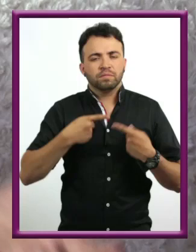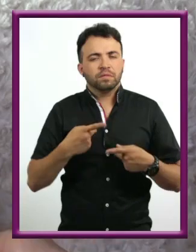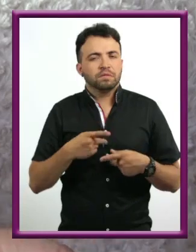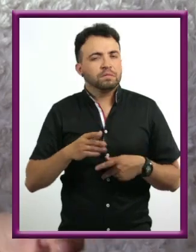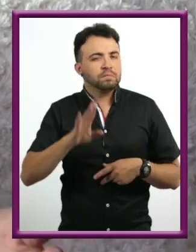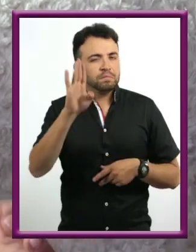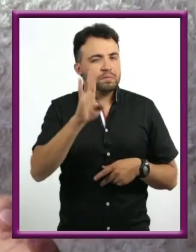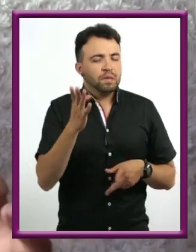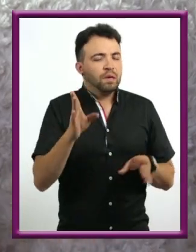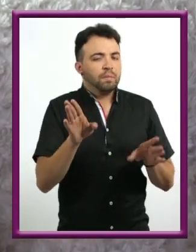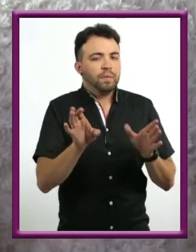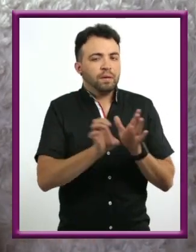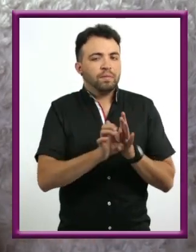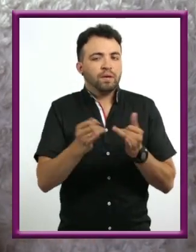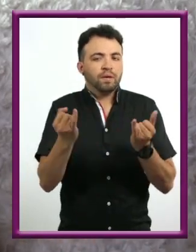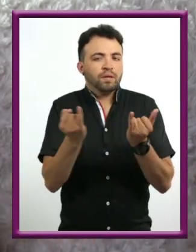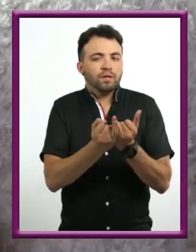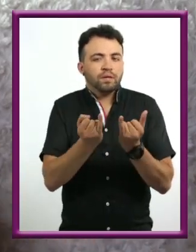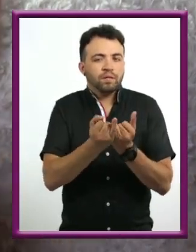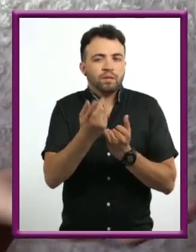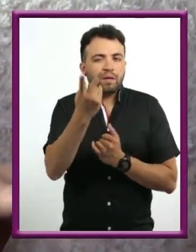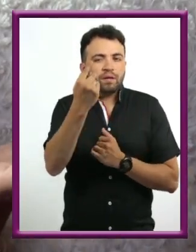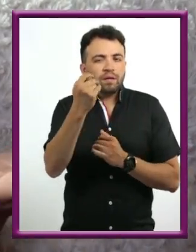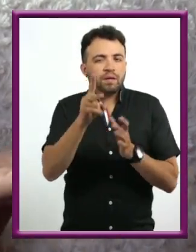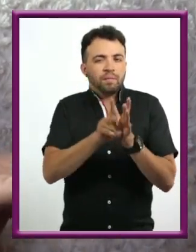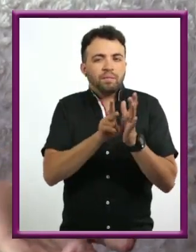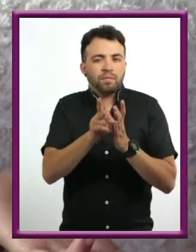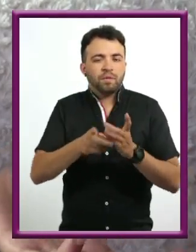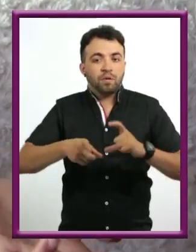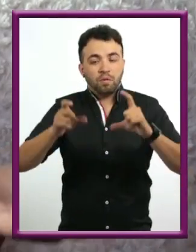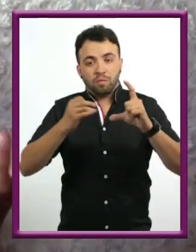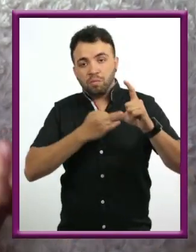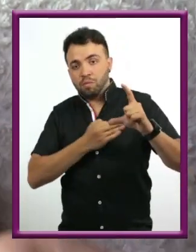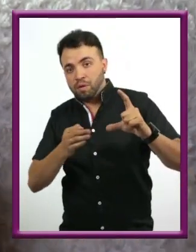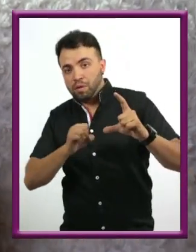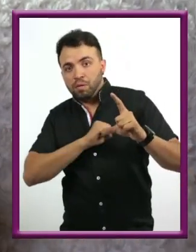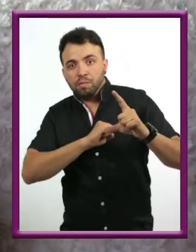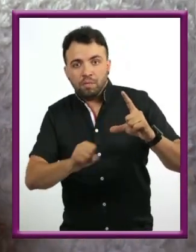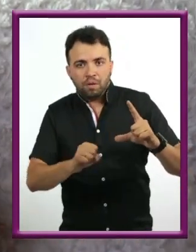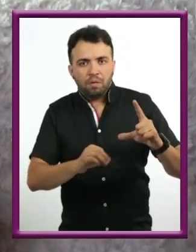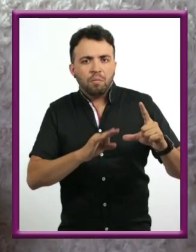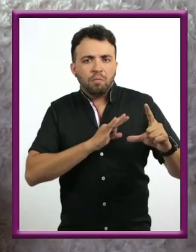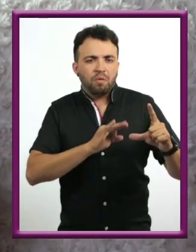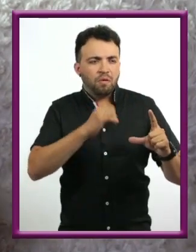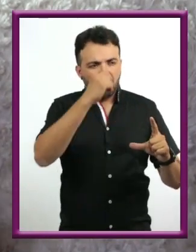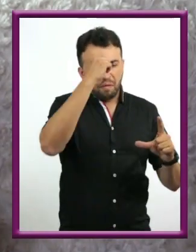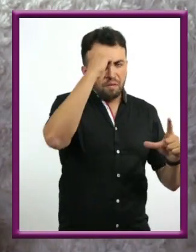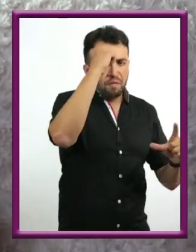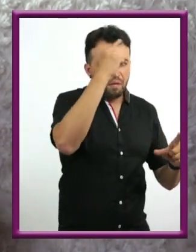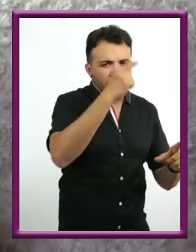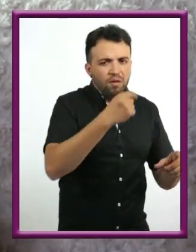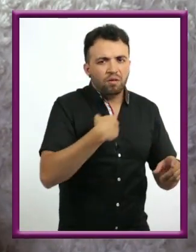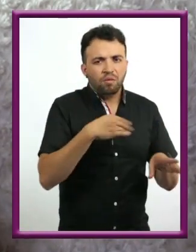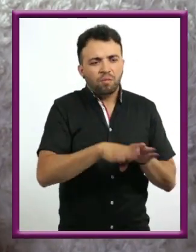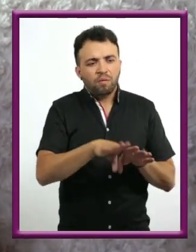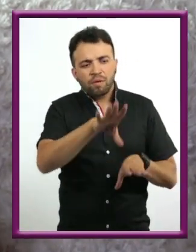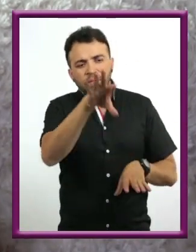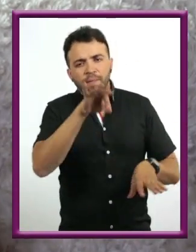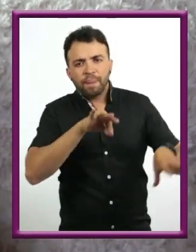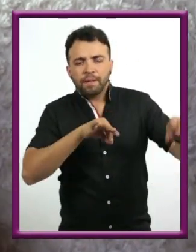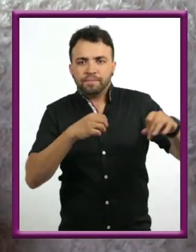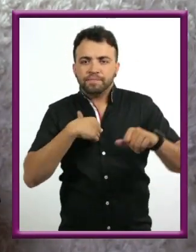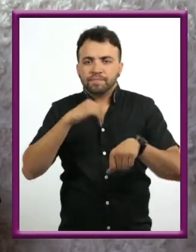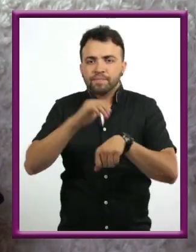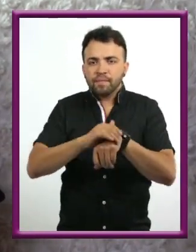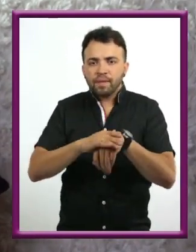Si las personas fuéramos como en los cuentos de hadas, o buenos o malos, sería muy fácil saber con quién no llevarnos ni